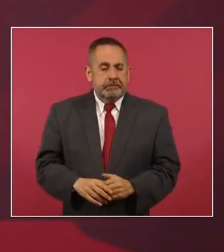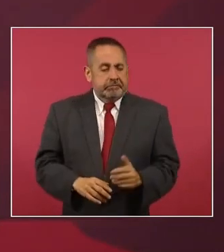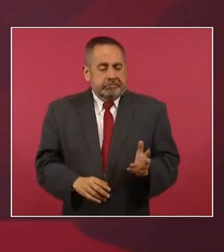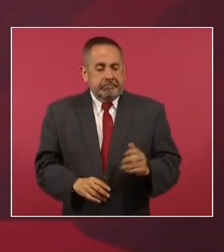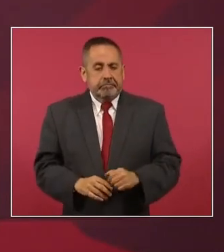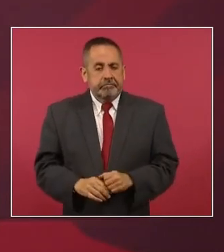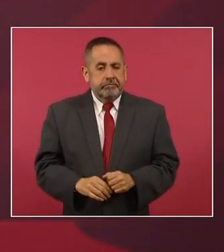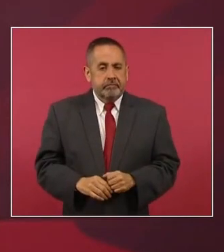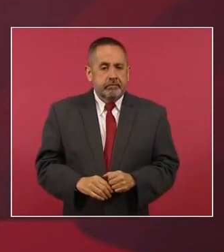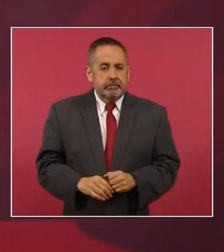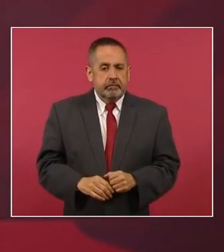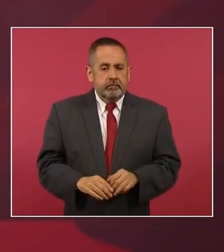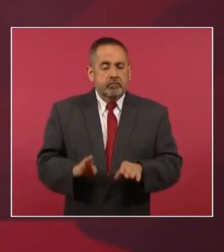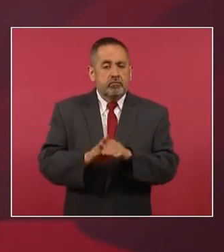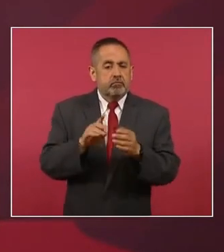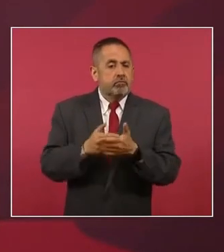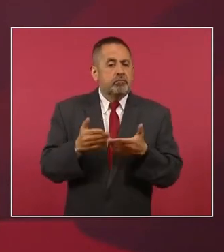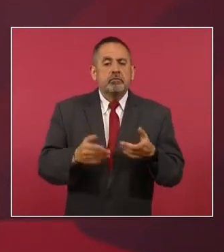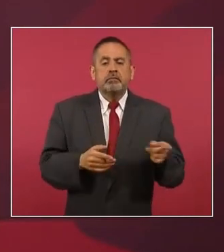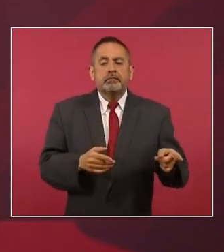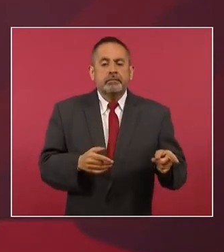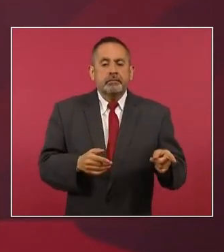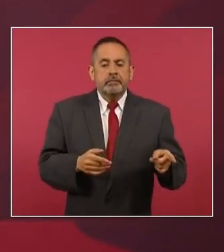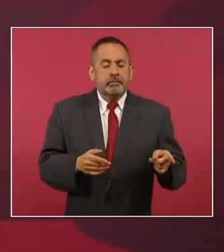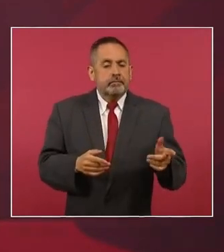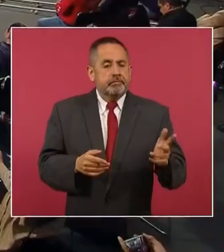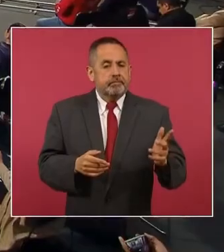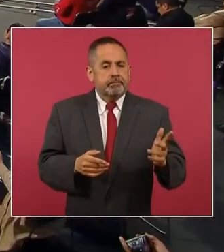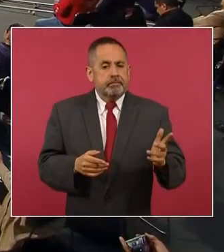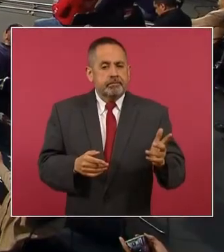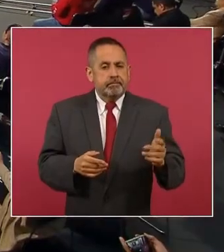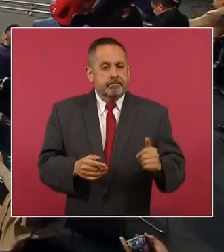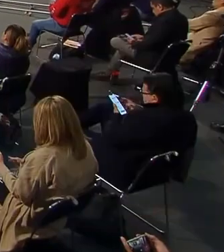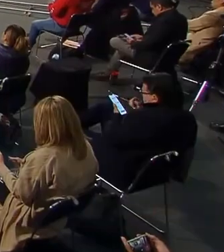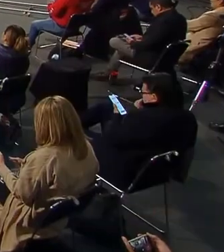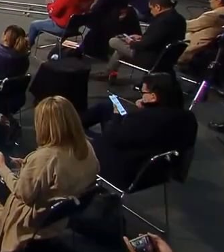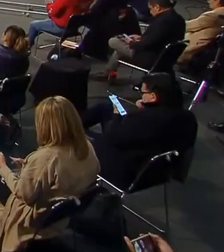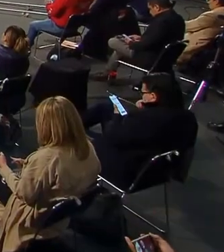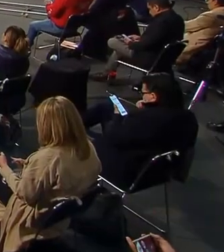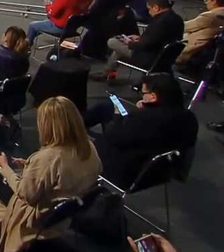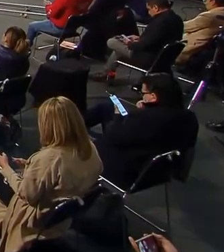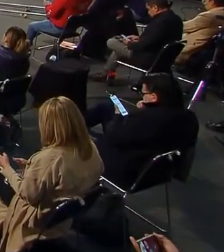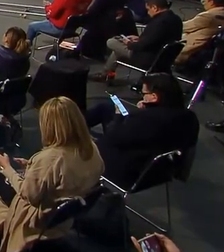porque ahora es que surgen como